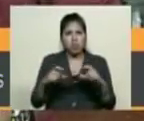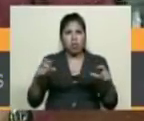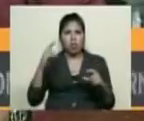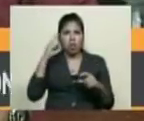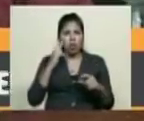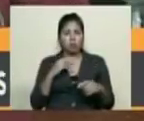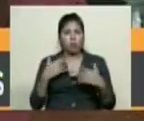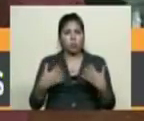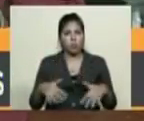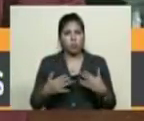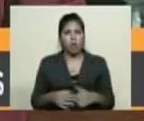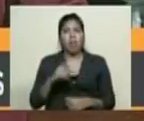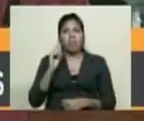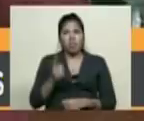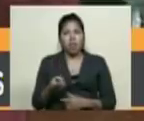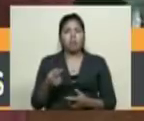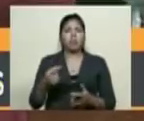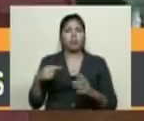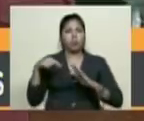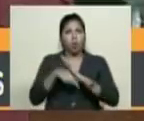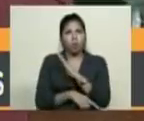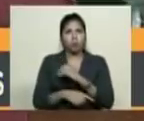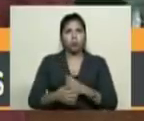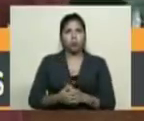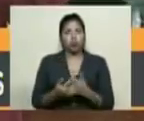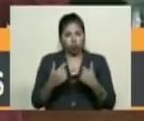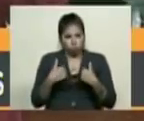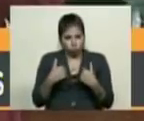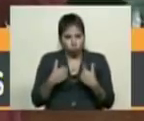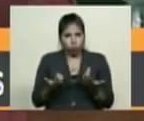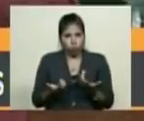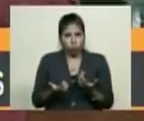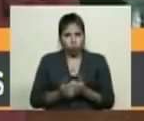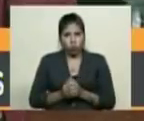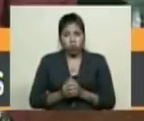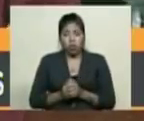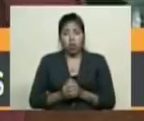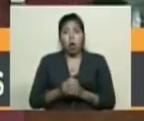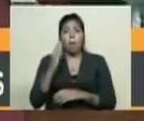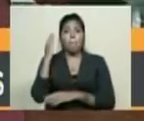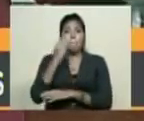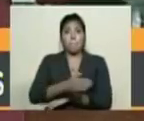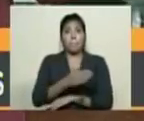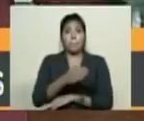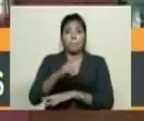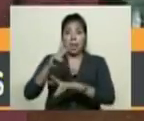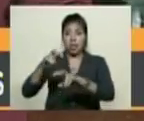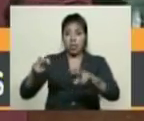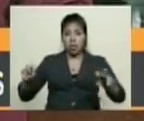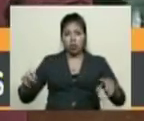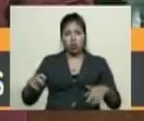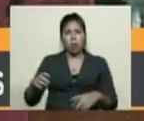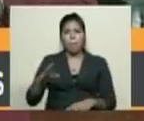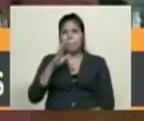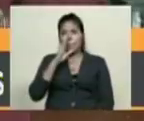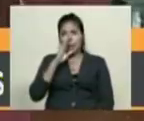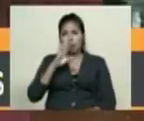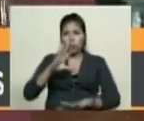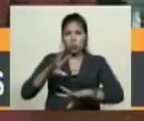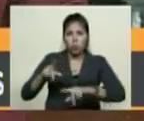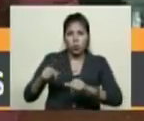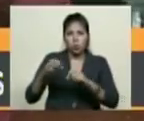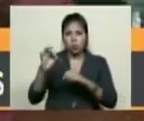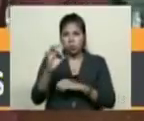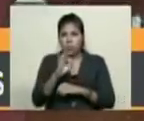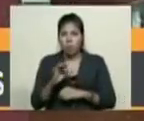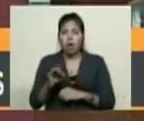del país, tiene que ir a profundidad. Y yo puedo decir, la operación Manos de Papel ha sido todo un éxito. Y vamos por